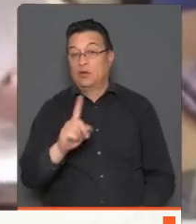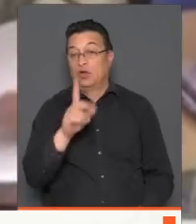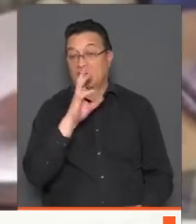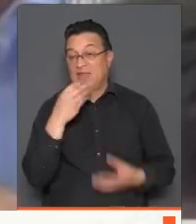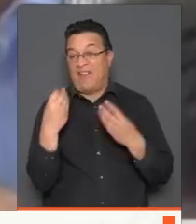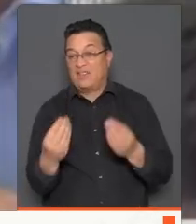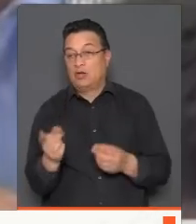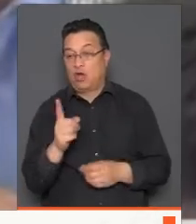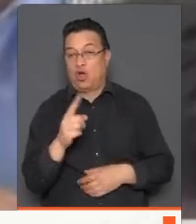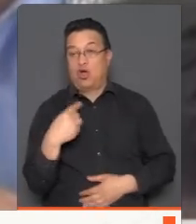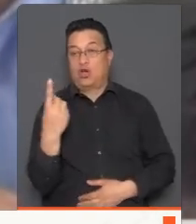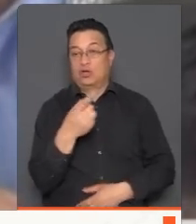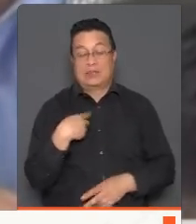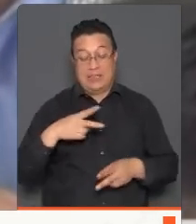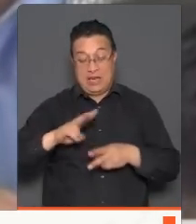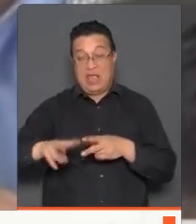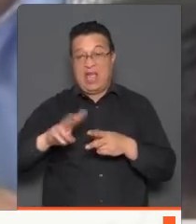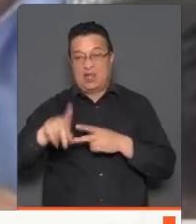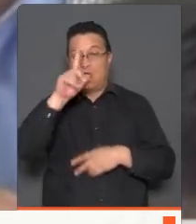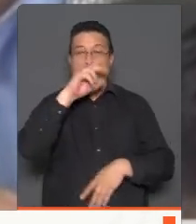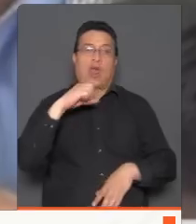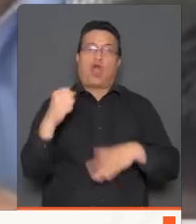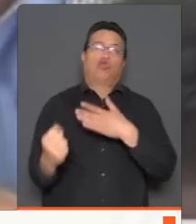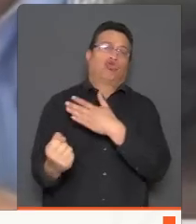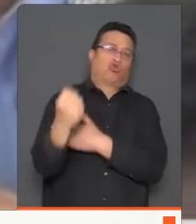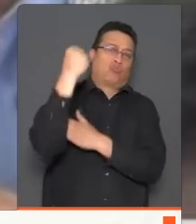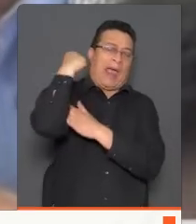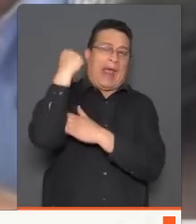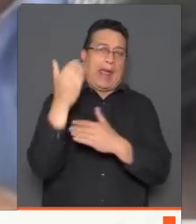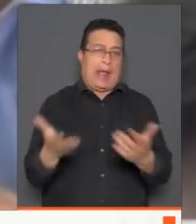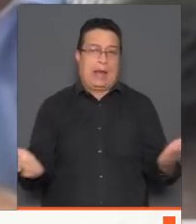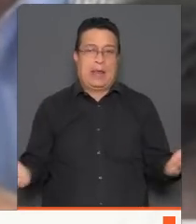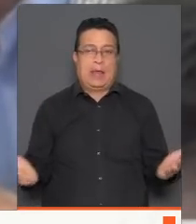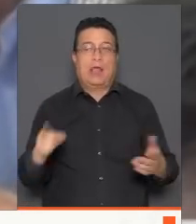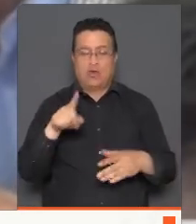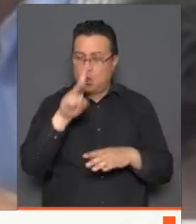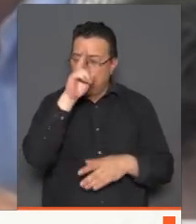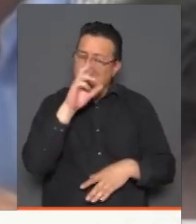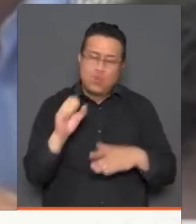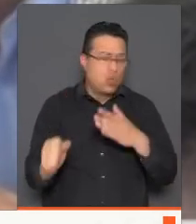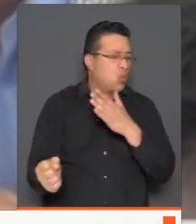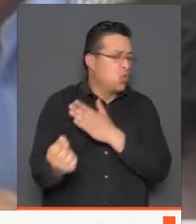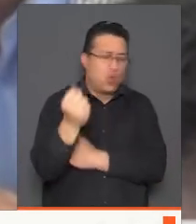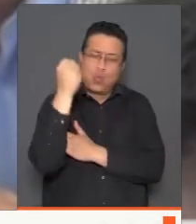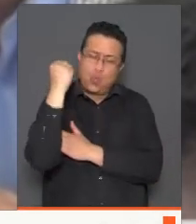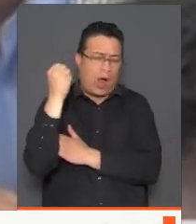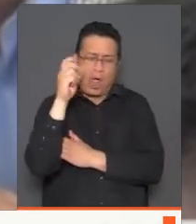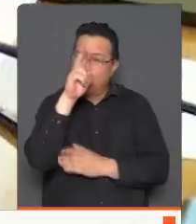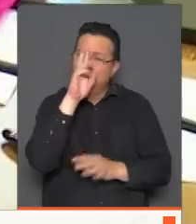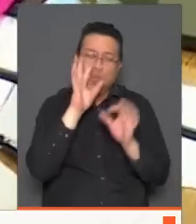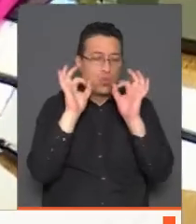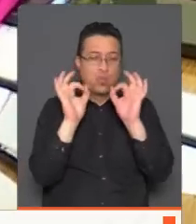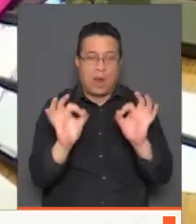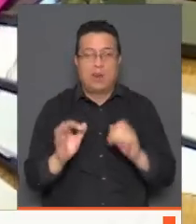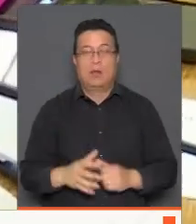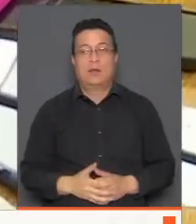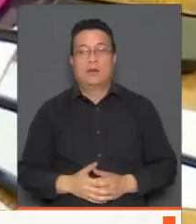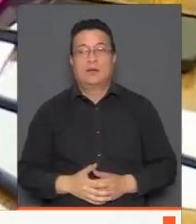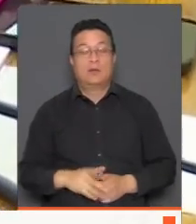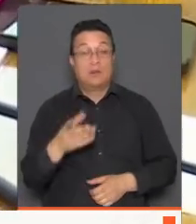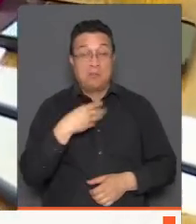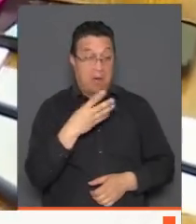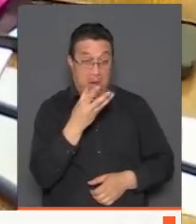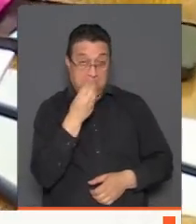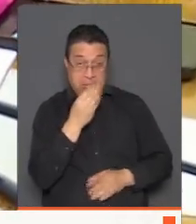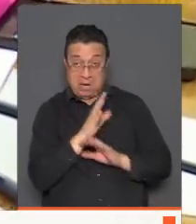Creo que lo que Se sucede. hizo, es una concha sumadrada, pero es una concha de sumadrada. No se guardó nada